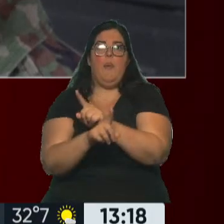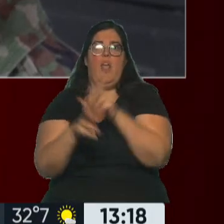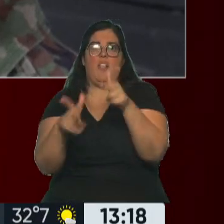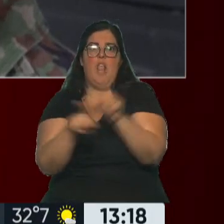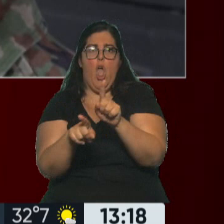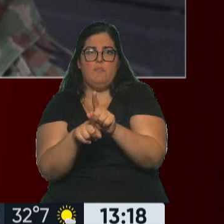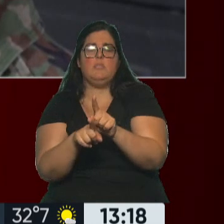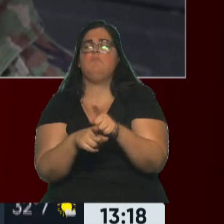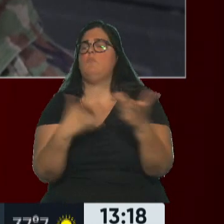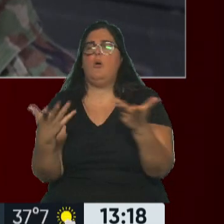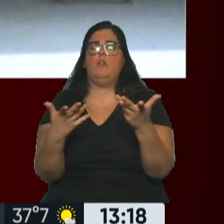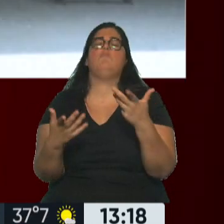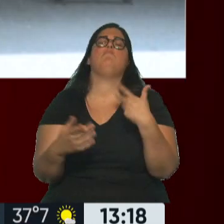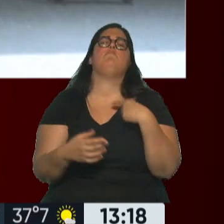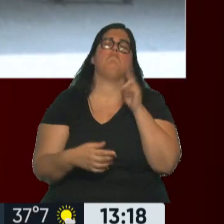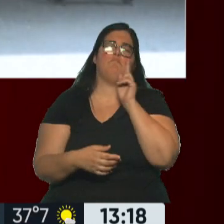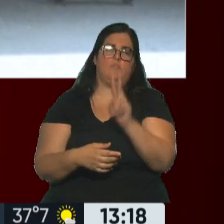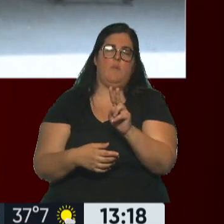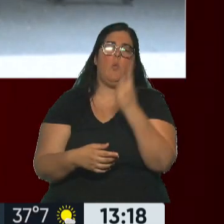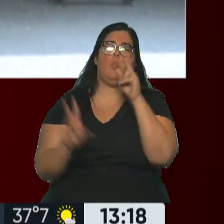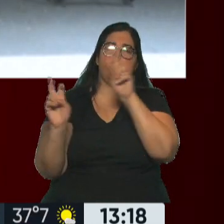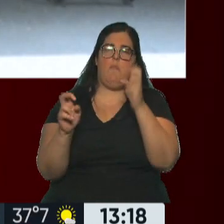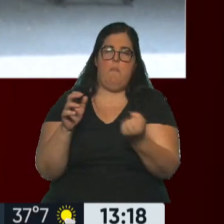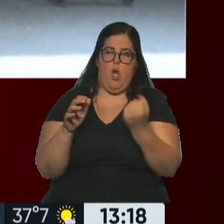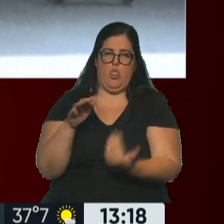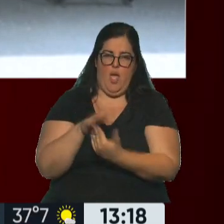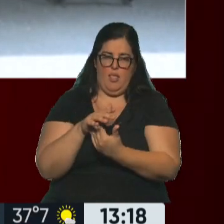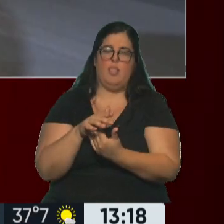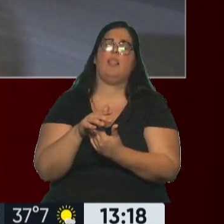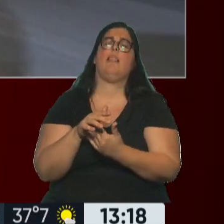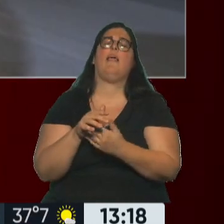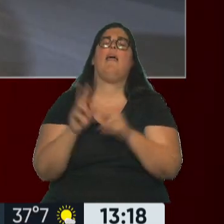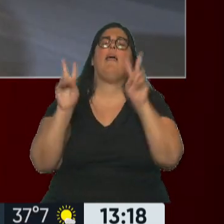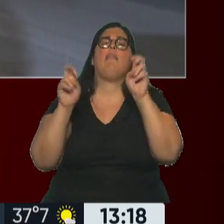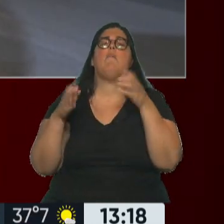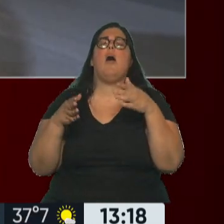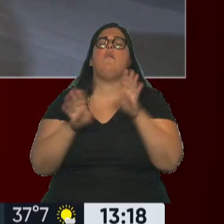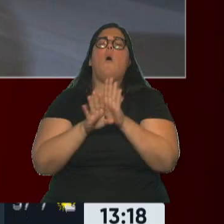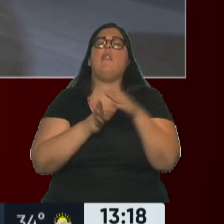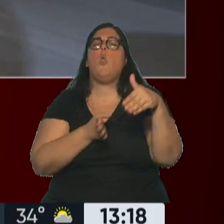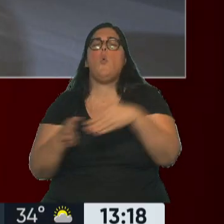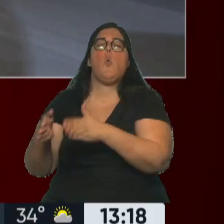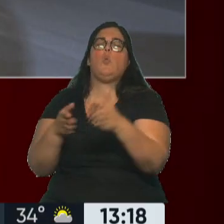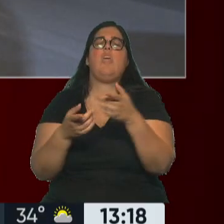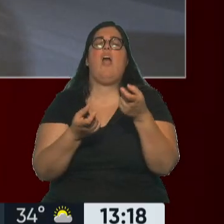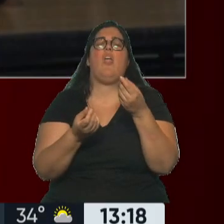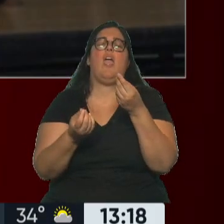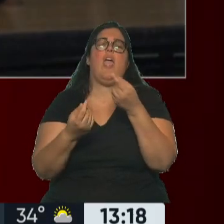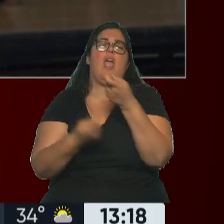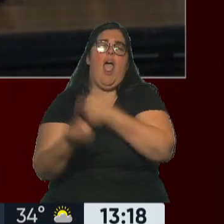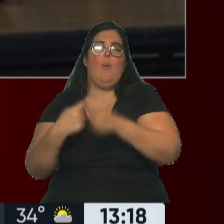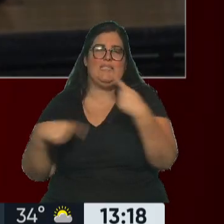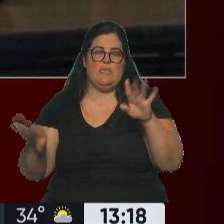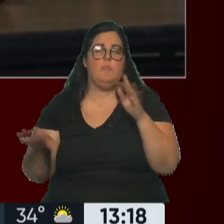en particular. Hay un tema muy importante, que es el tema de las rutas de abastecimiento. Recordemos, bueno, Japón es una isla